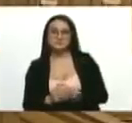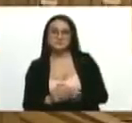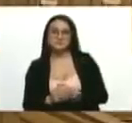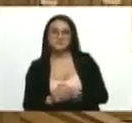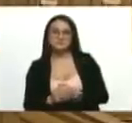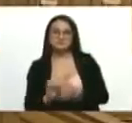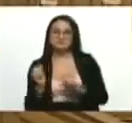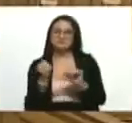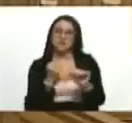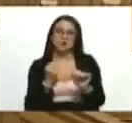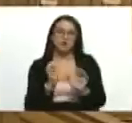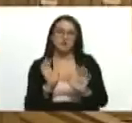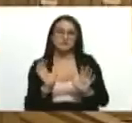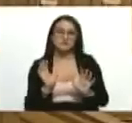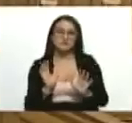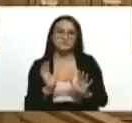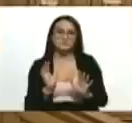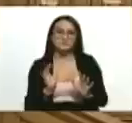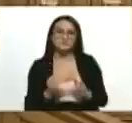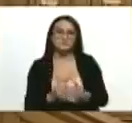para rechazar de manera categórica